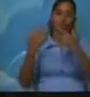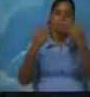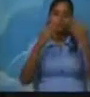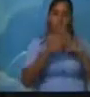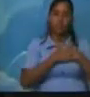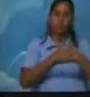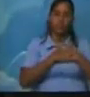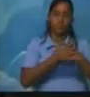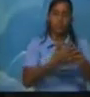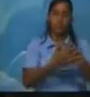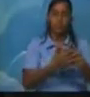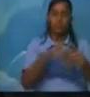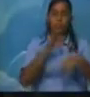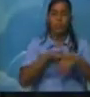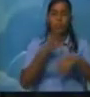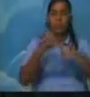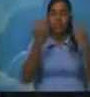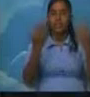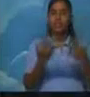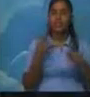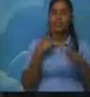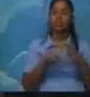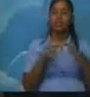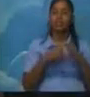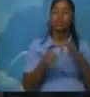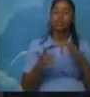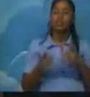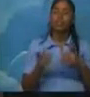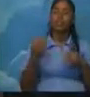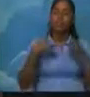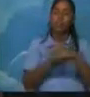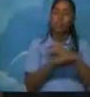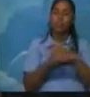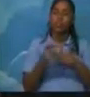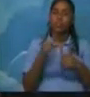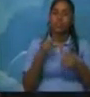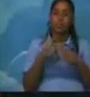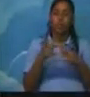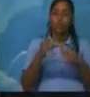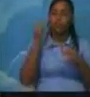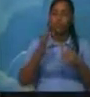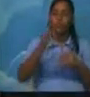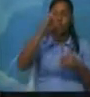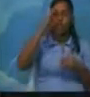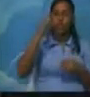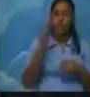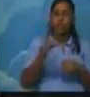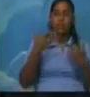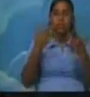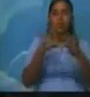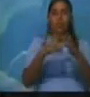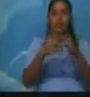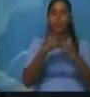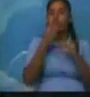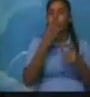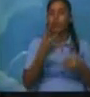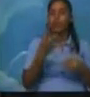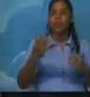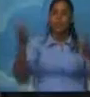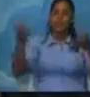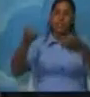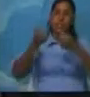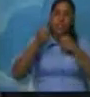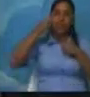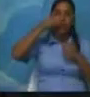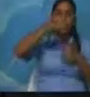y porque él no da cosas que nos vayan a perjudicar más adelante no él saca su pueblo del